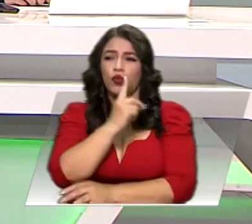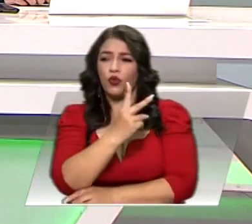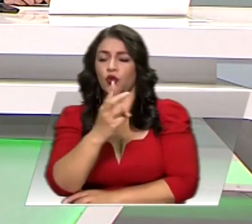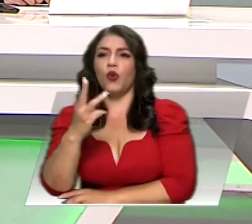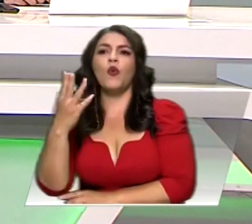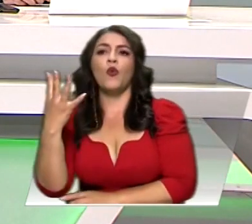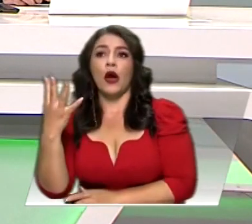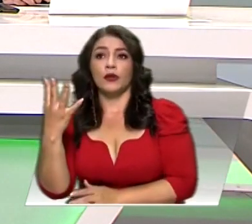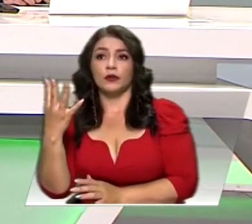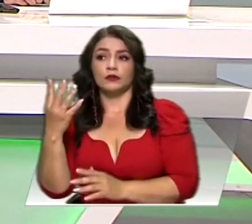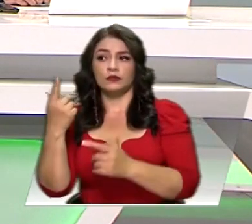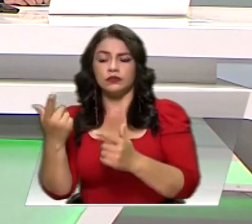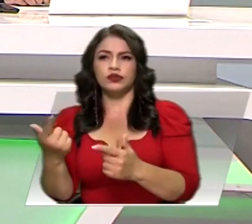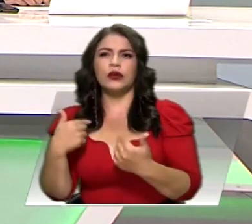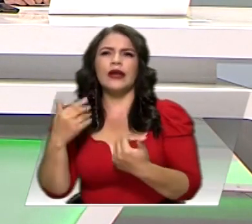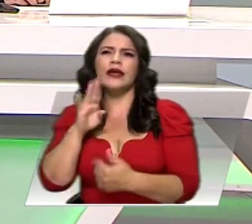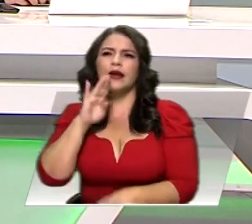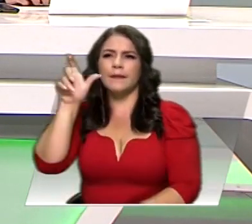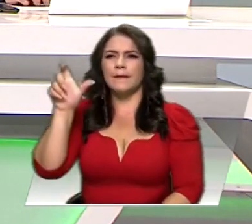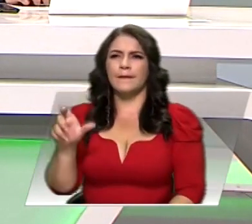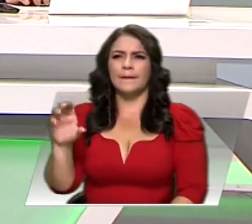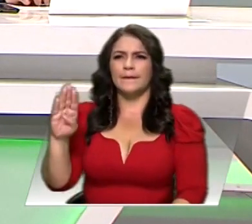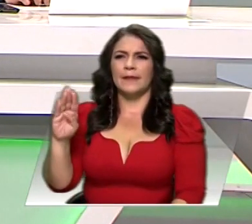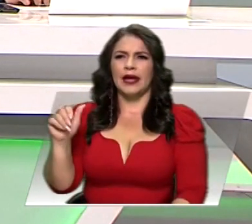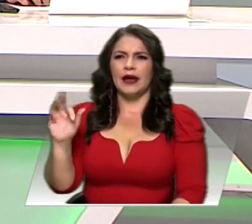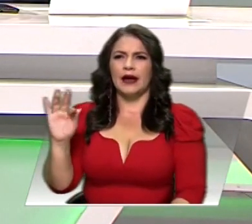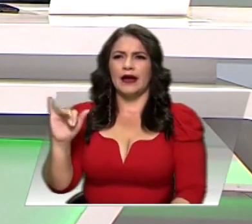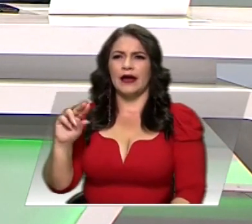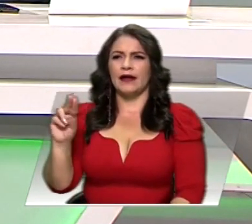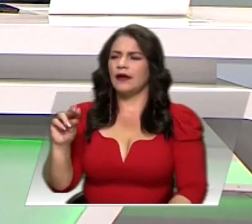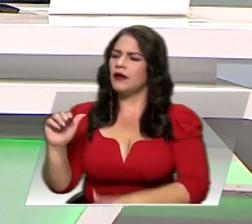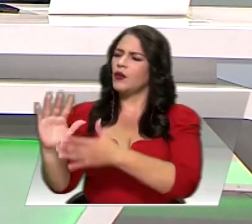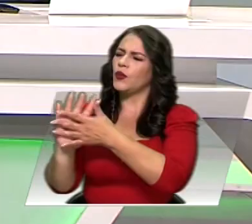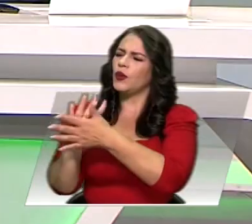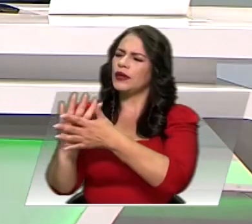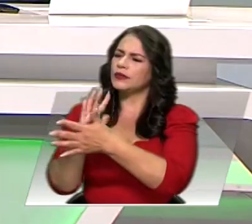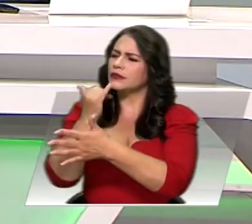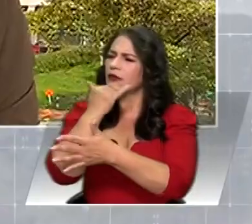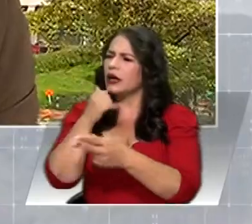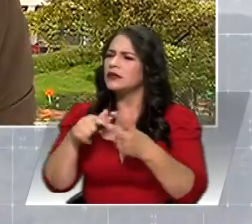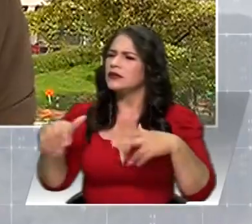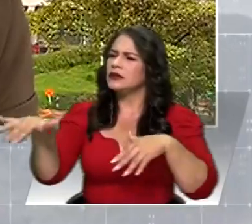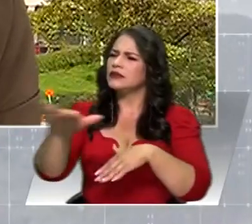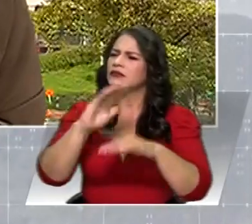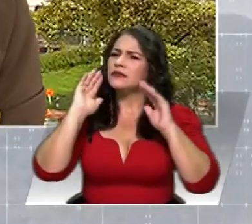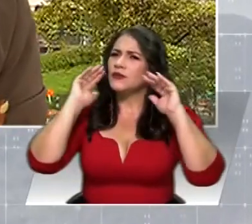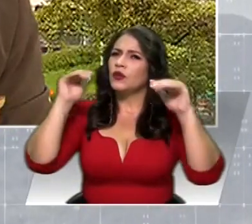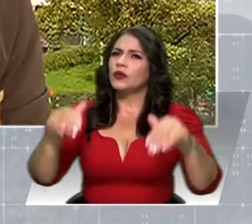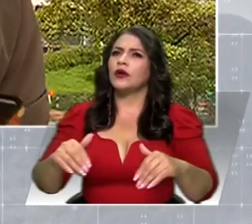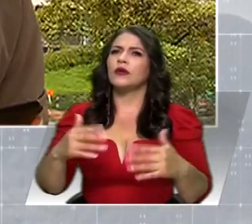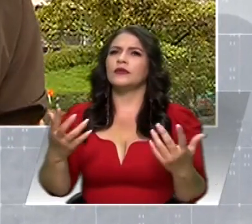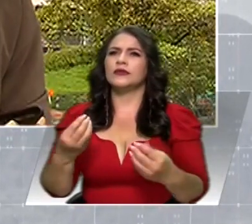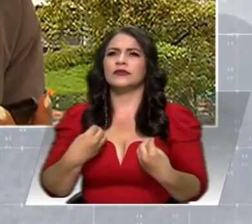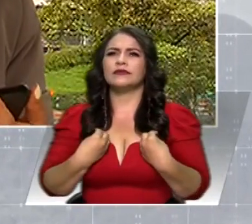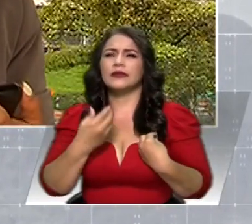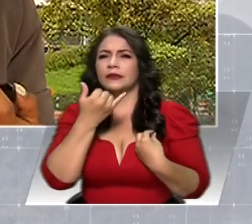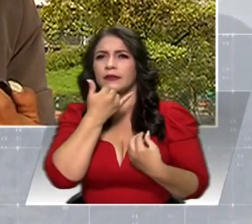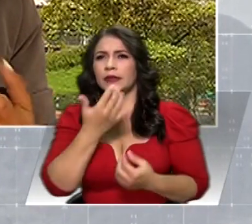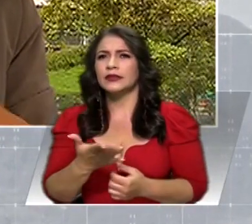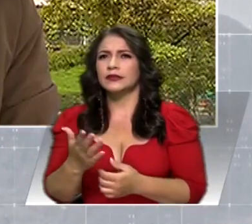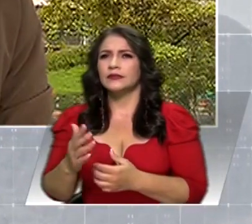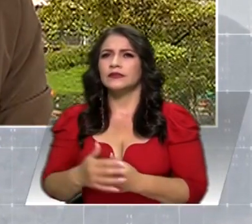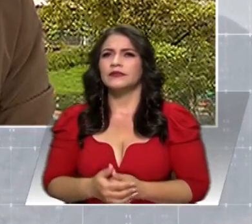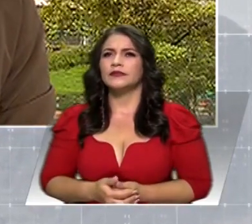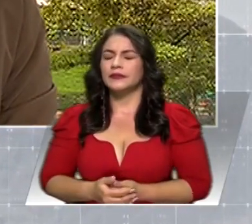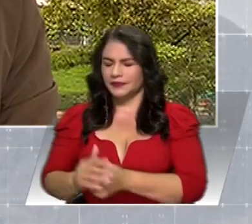lo que está sucediendo en estos momentos en el sector del Poblado para que nos cuente las reacciones, cómo se vivió en estos momentos y qué es lo que está pasando. Beatriz,